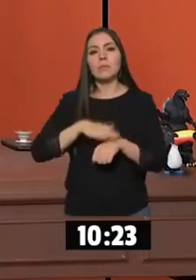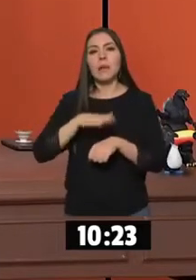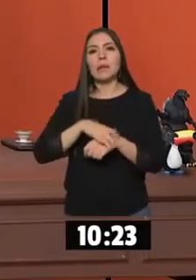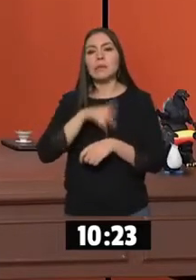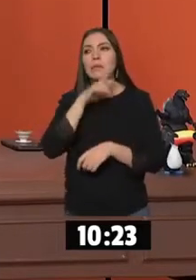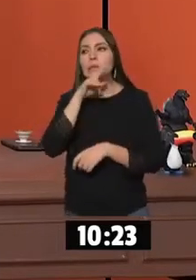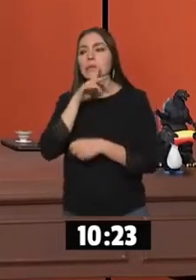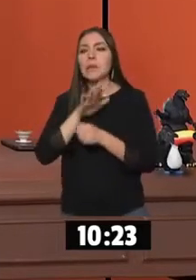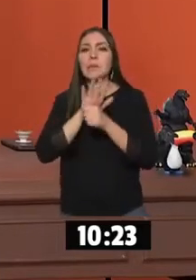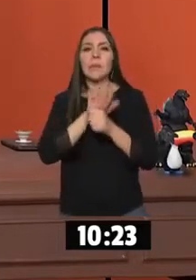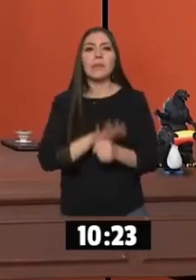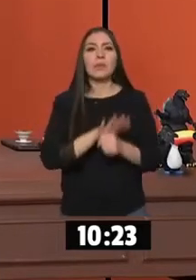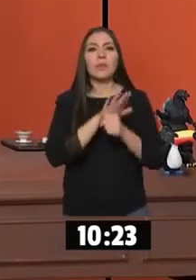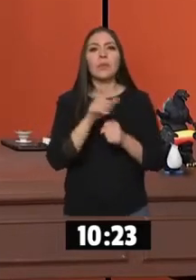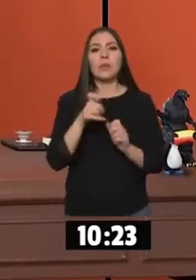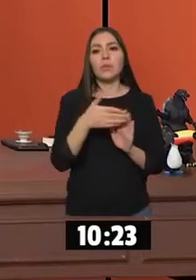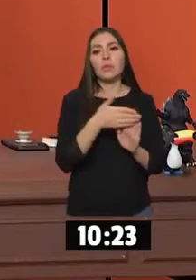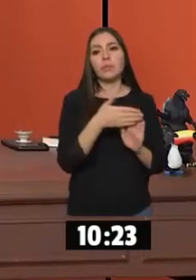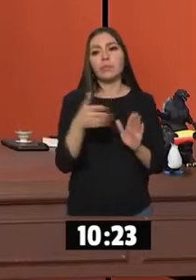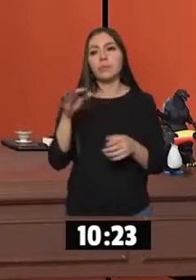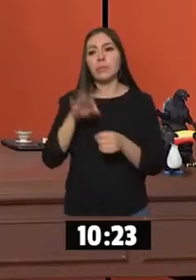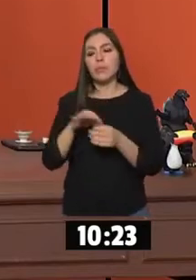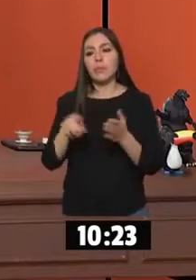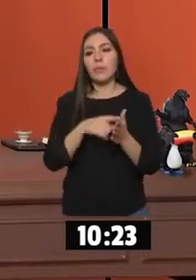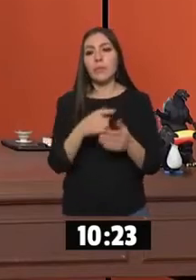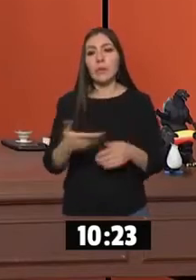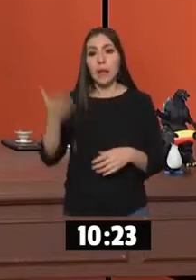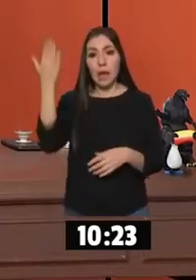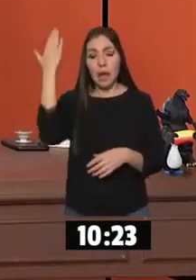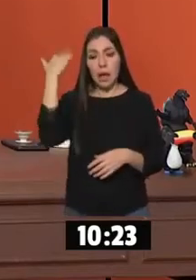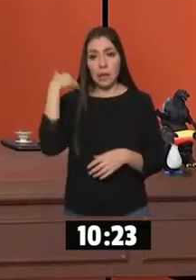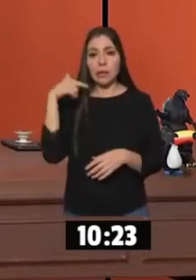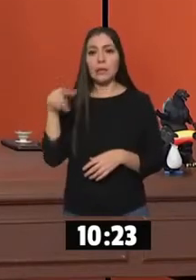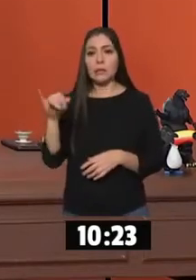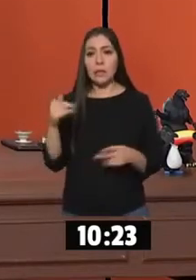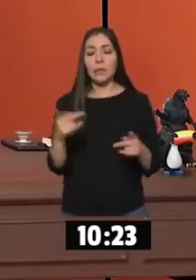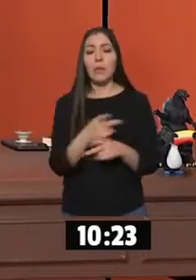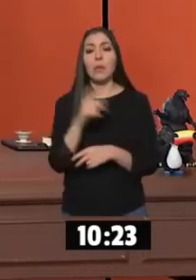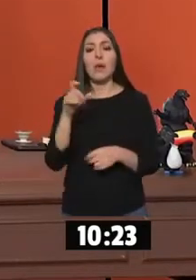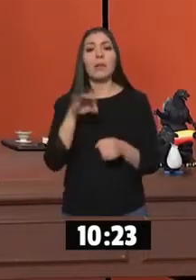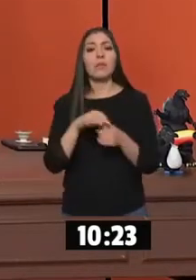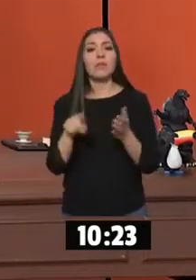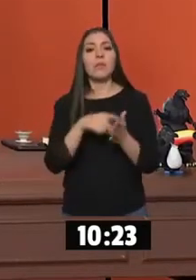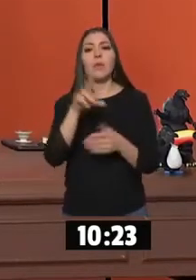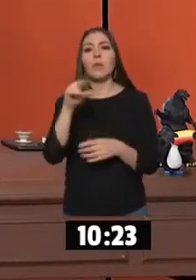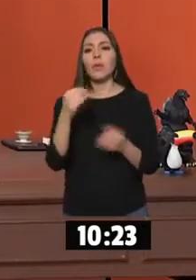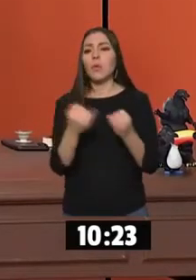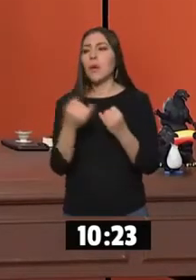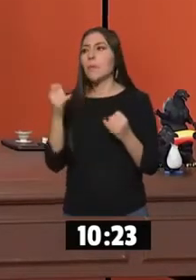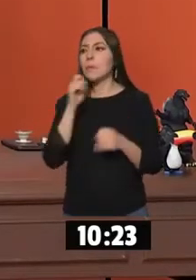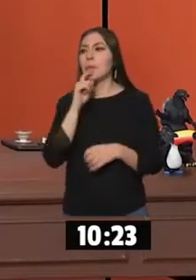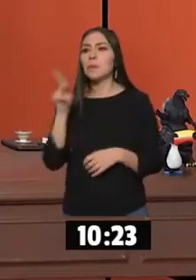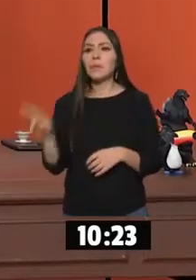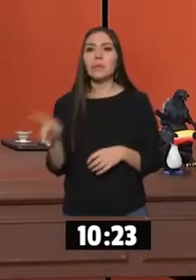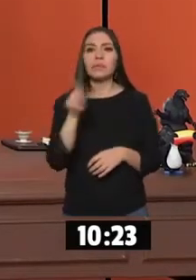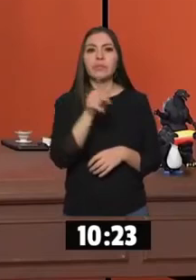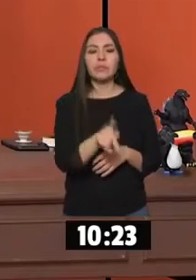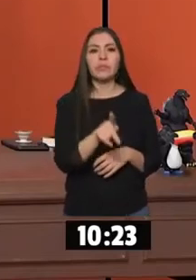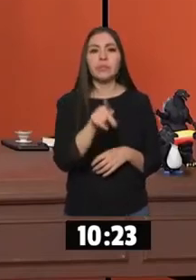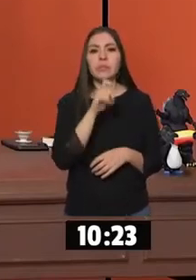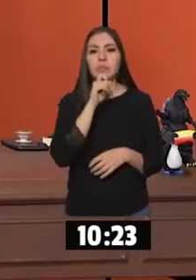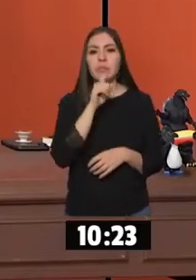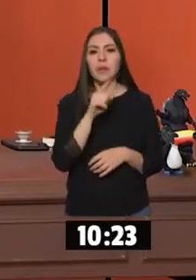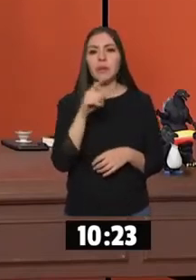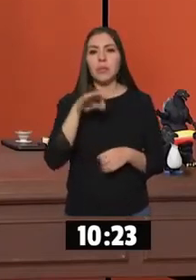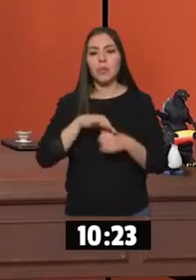electorales federales, porque antes esta violencia sí ocurría en elecciones locales que no empataban con los comicios federales, pero al ser concurrentes, pues